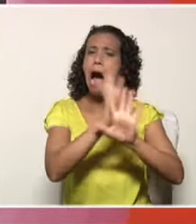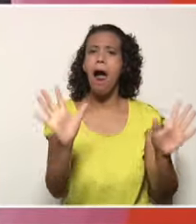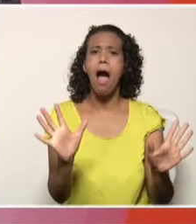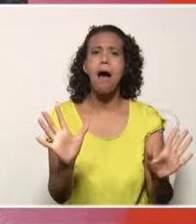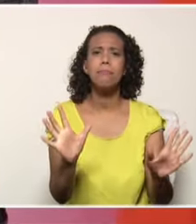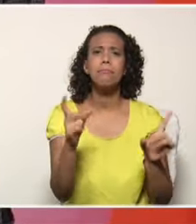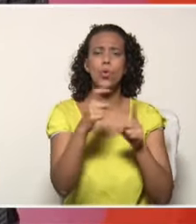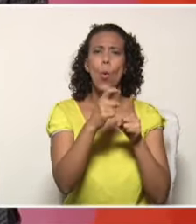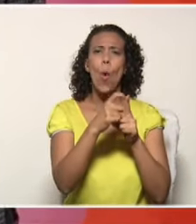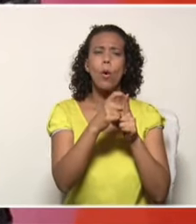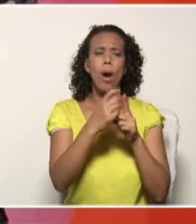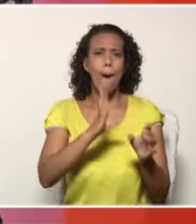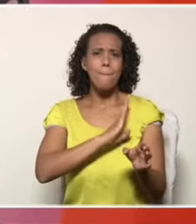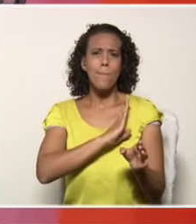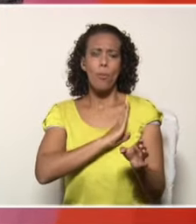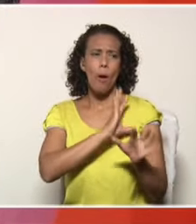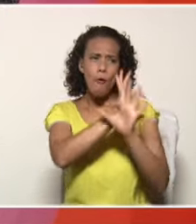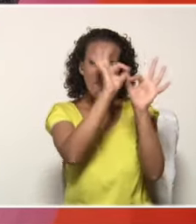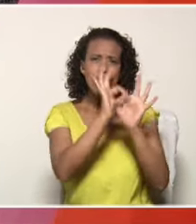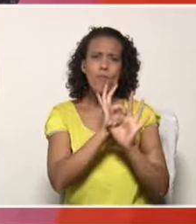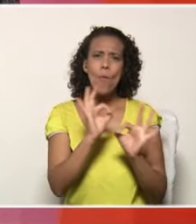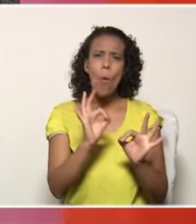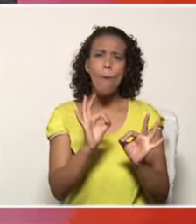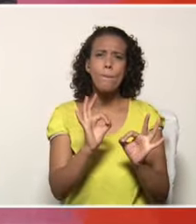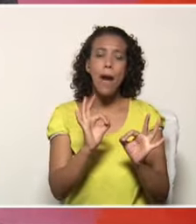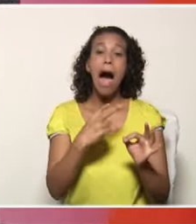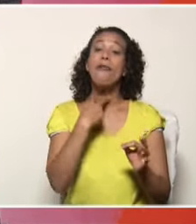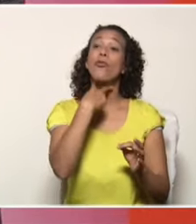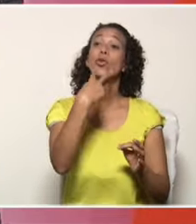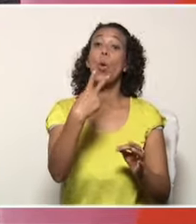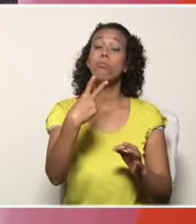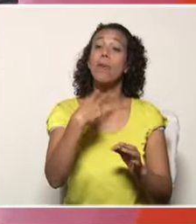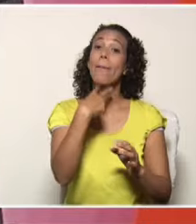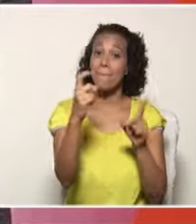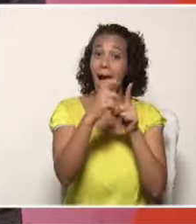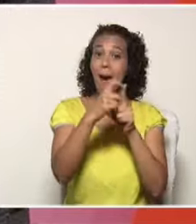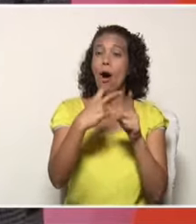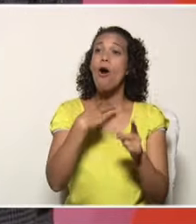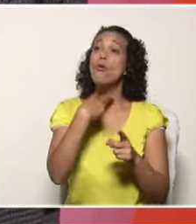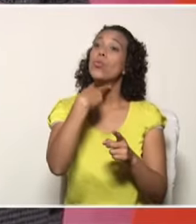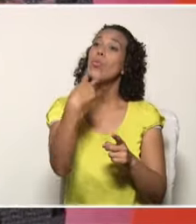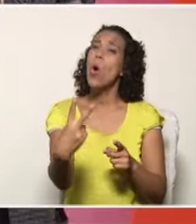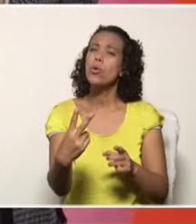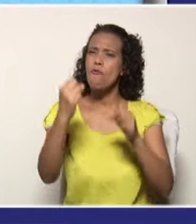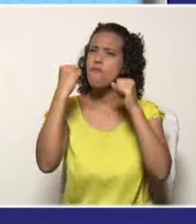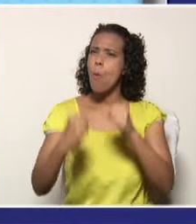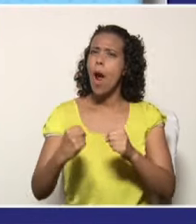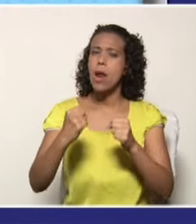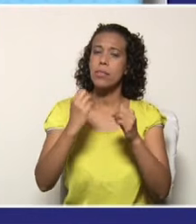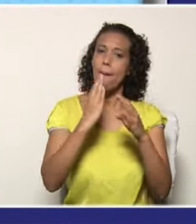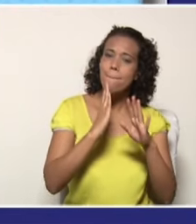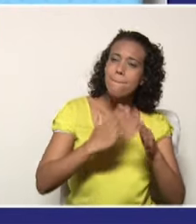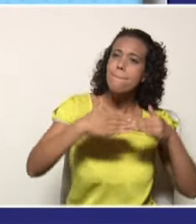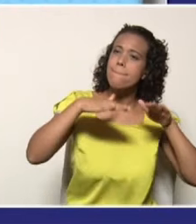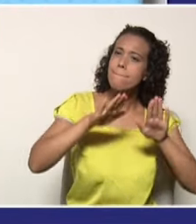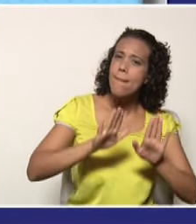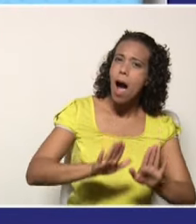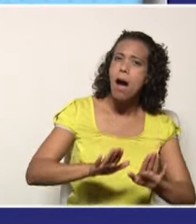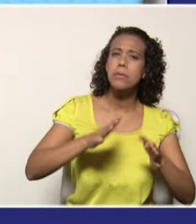utilizamos tiene su propia, digamos, entonación, cada palabra. Cada palabra tiene pausa. Cada